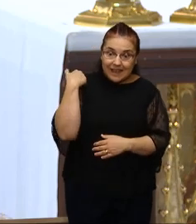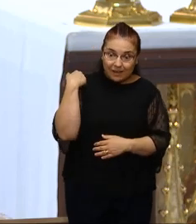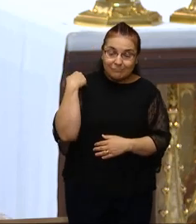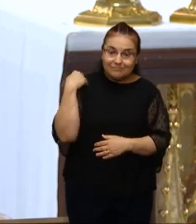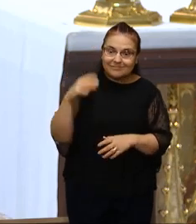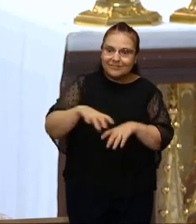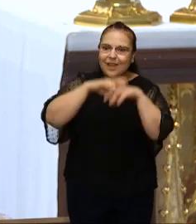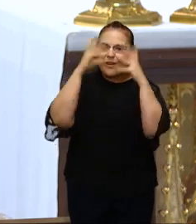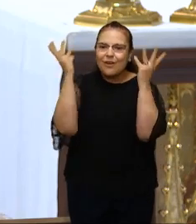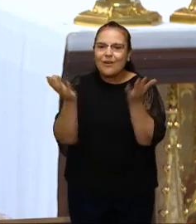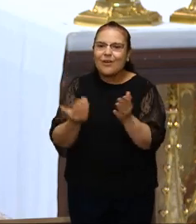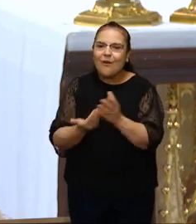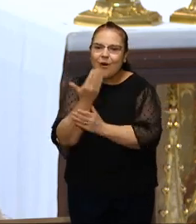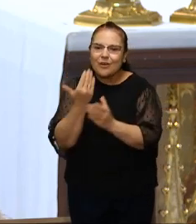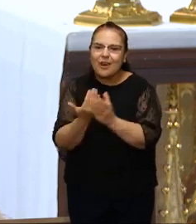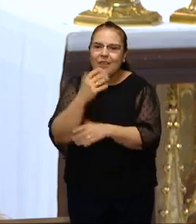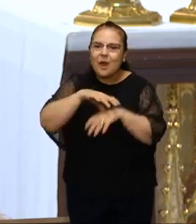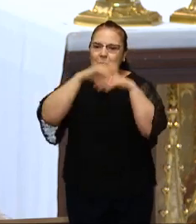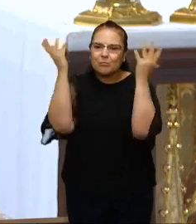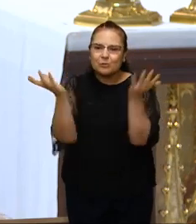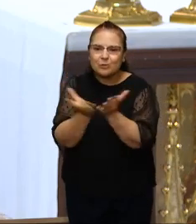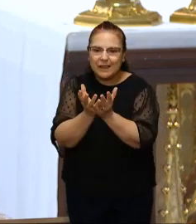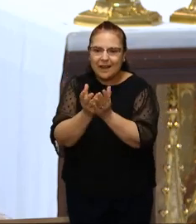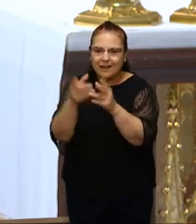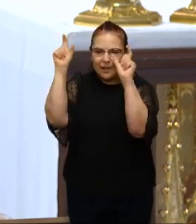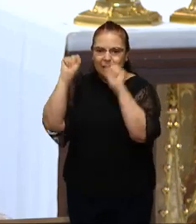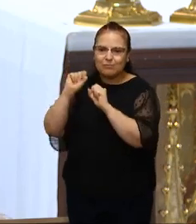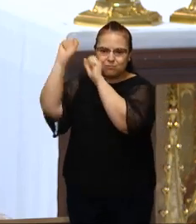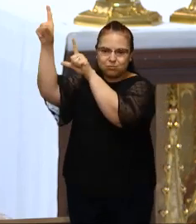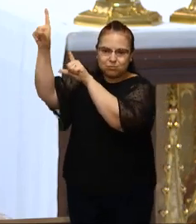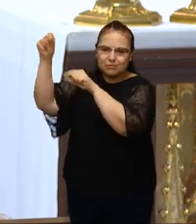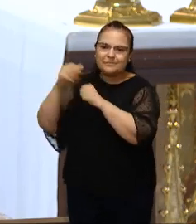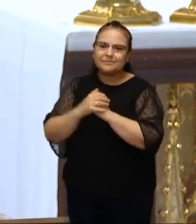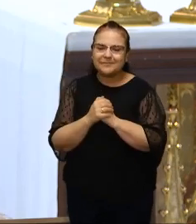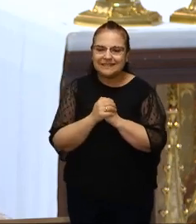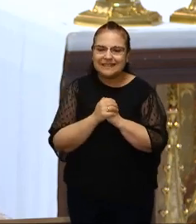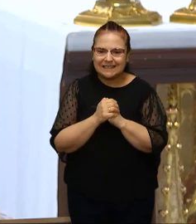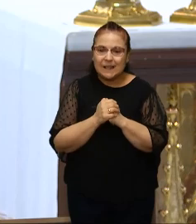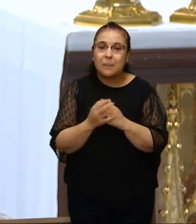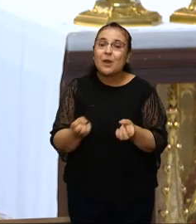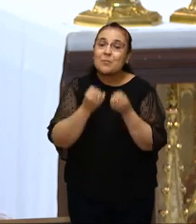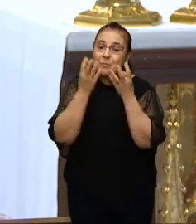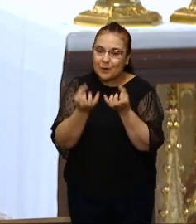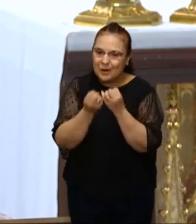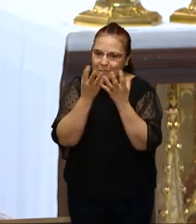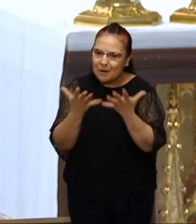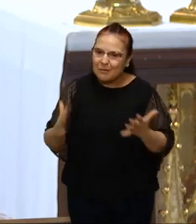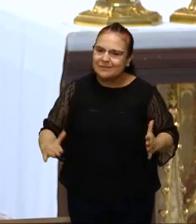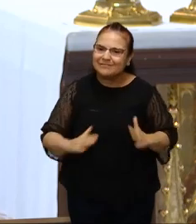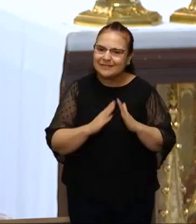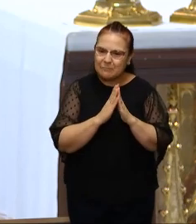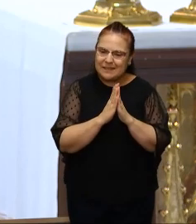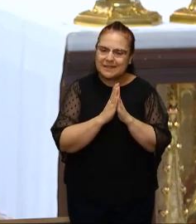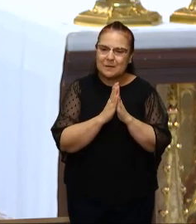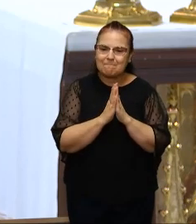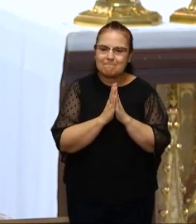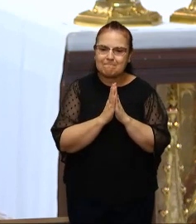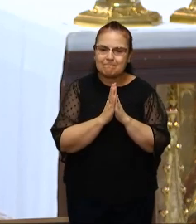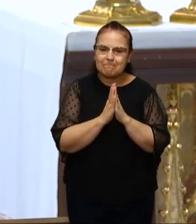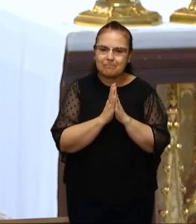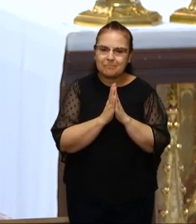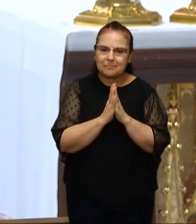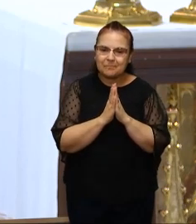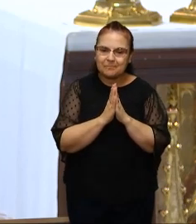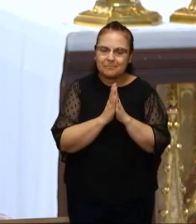Mundial del Migrante y el Refugiado, se proclamaban en la misa de la televisión